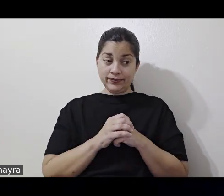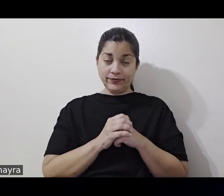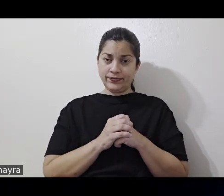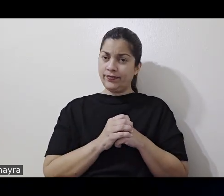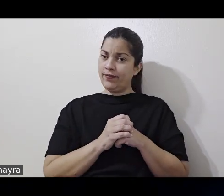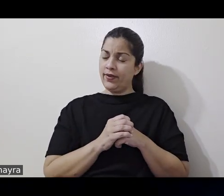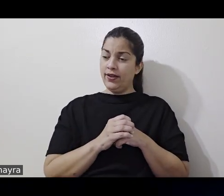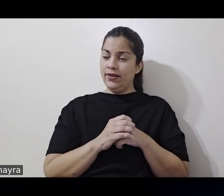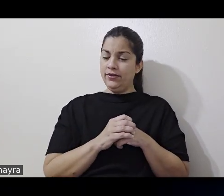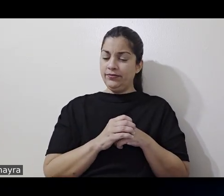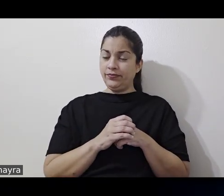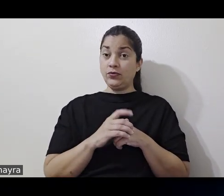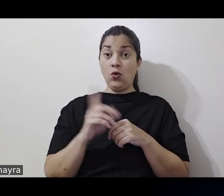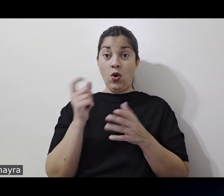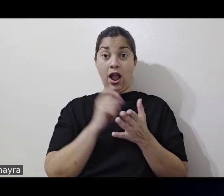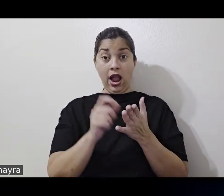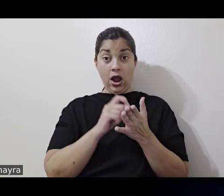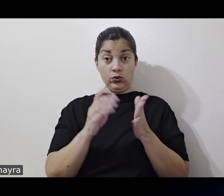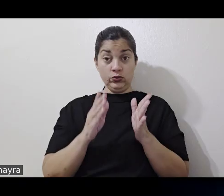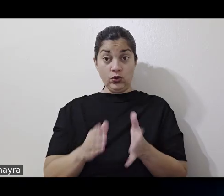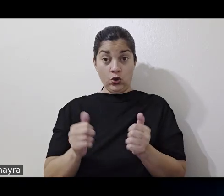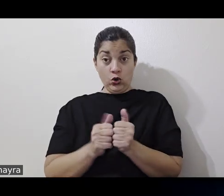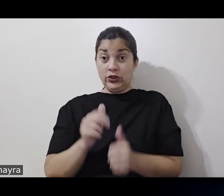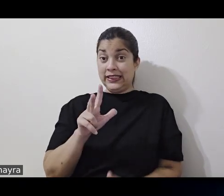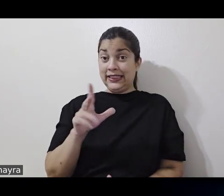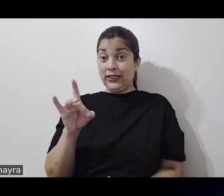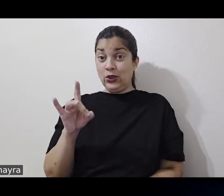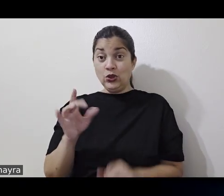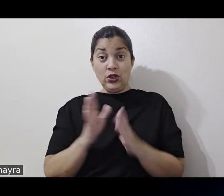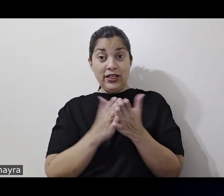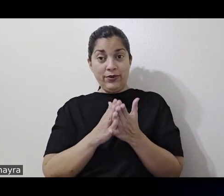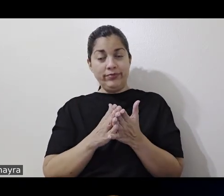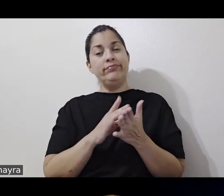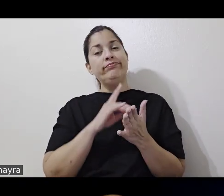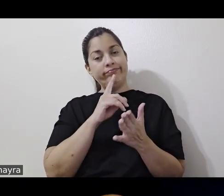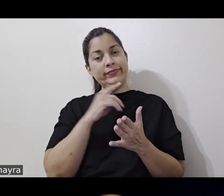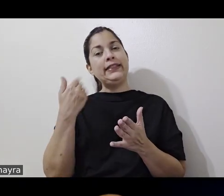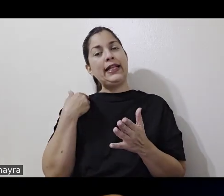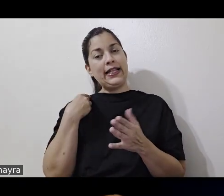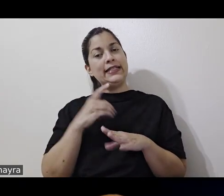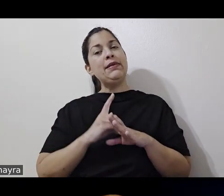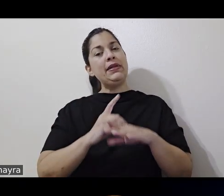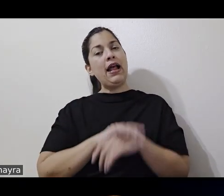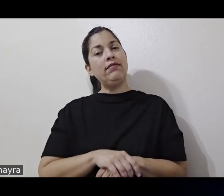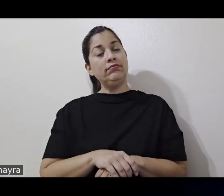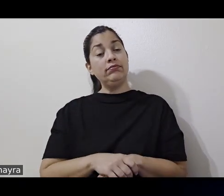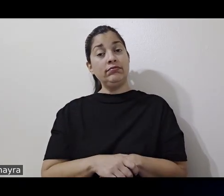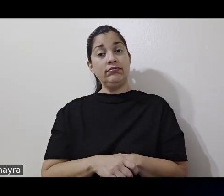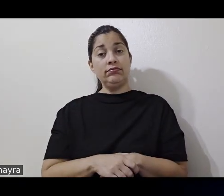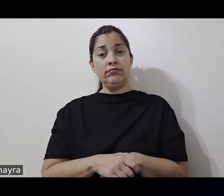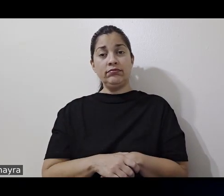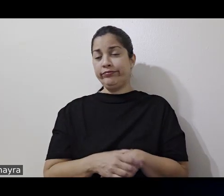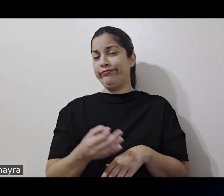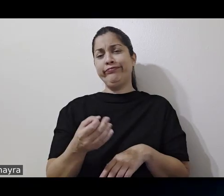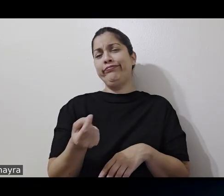porque un autor que tiene 38 libros decididamente tiene disciplina. Bueno, pero vamos, nos queda